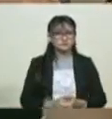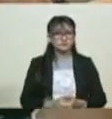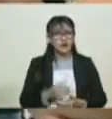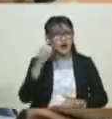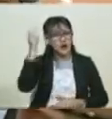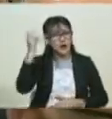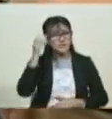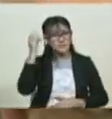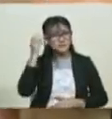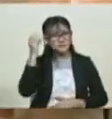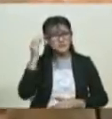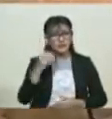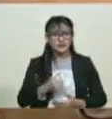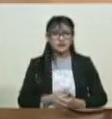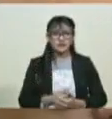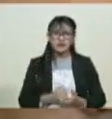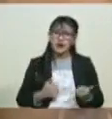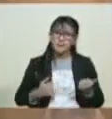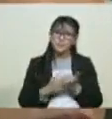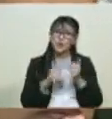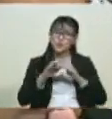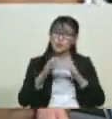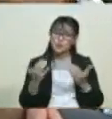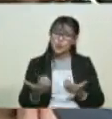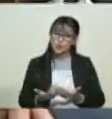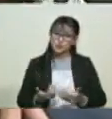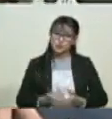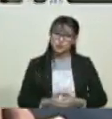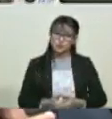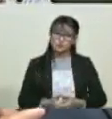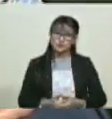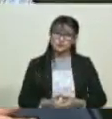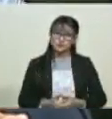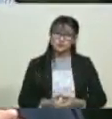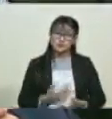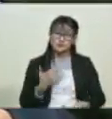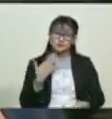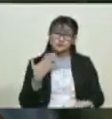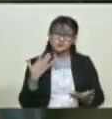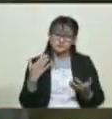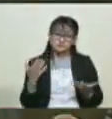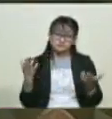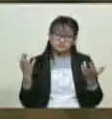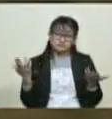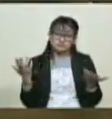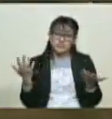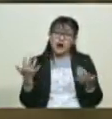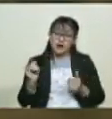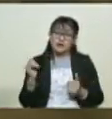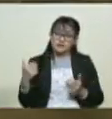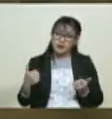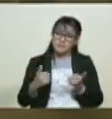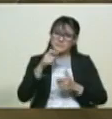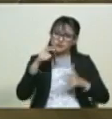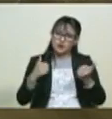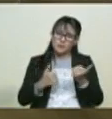capacidad y con el apoyo del mundo emergente que afortunadamente hoy por hoy existe